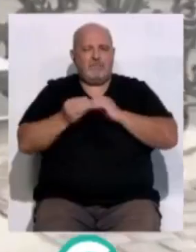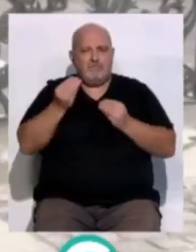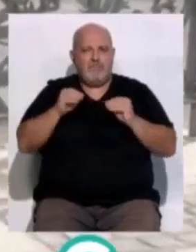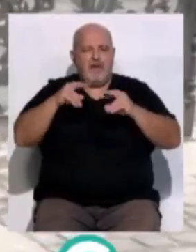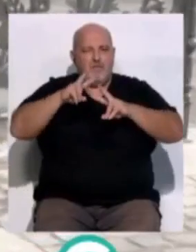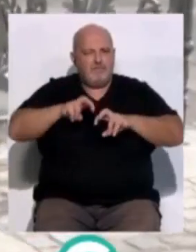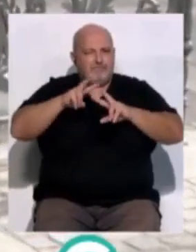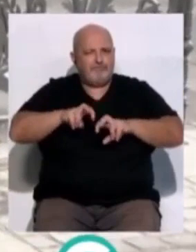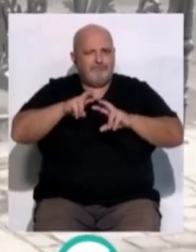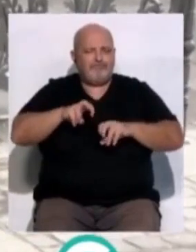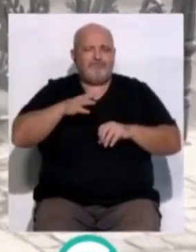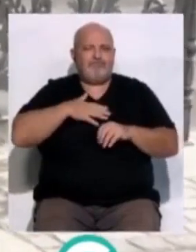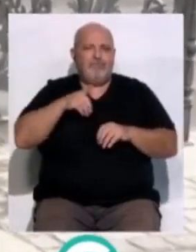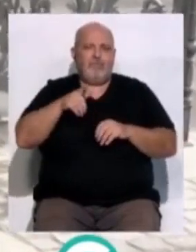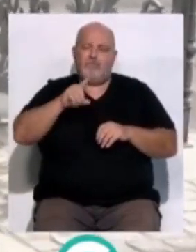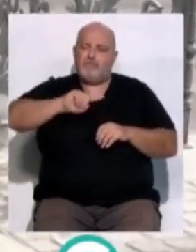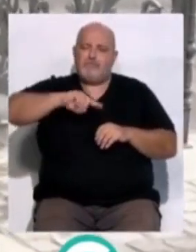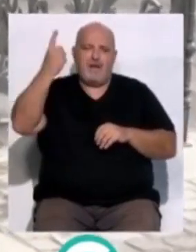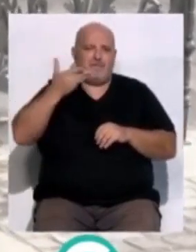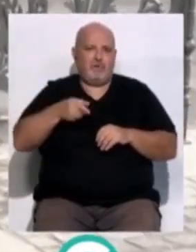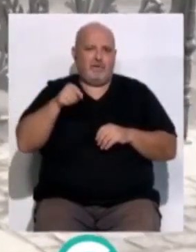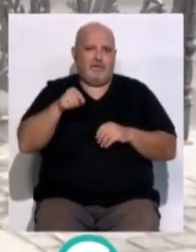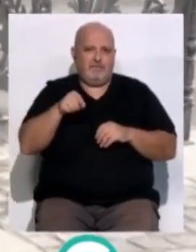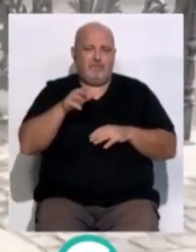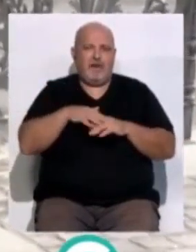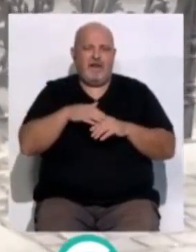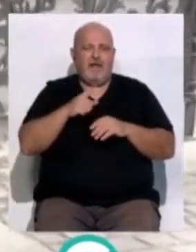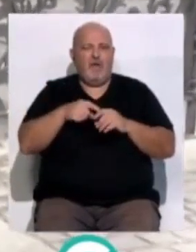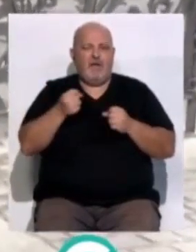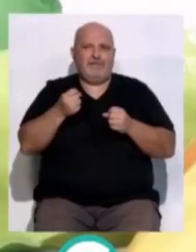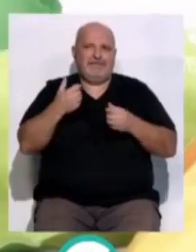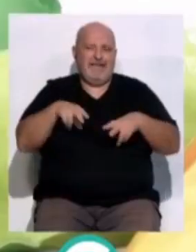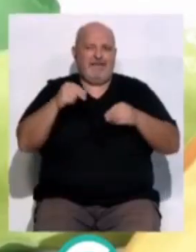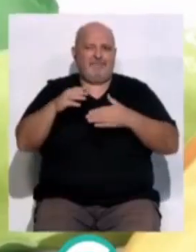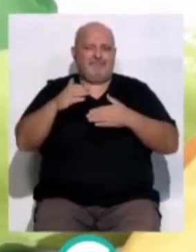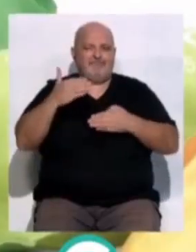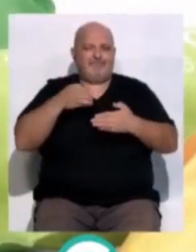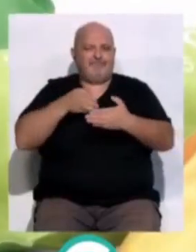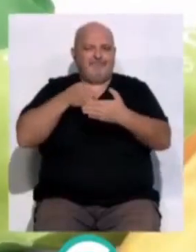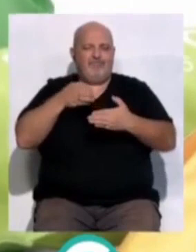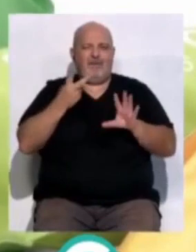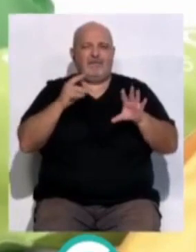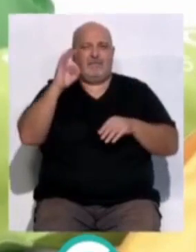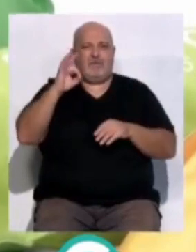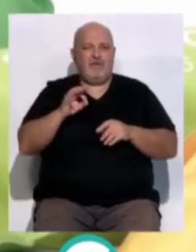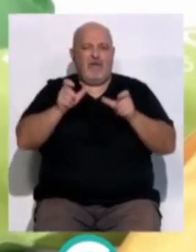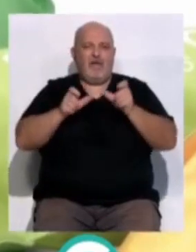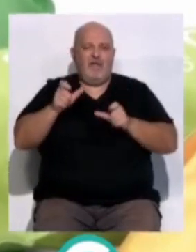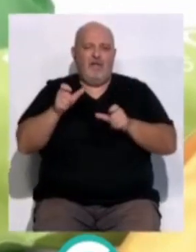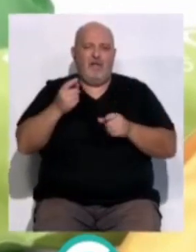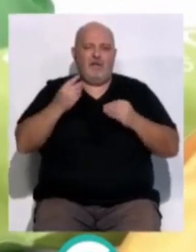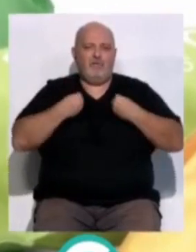la investigación oncológica como factor esencial para frenar su progresión, para elevar a más del 70% la tasa